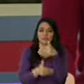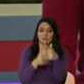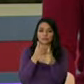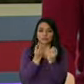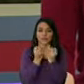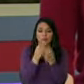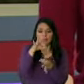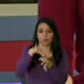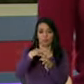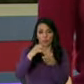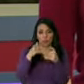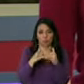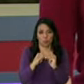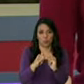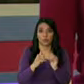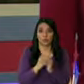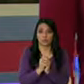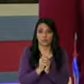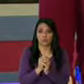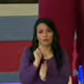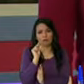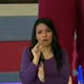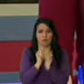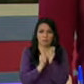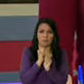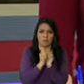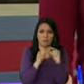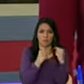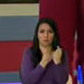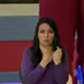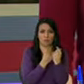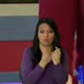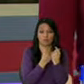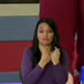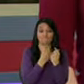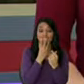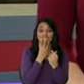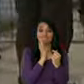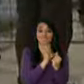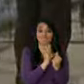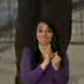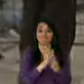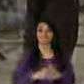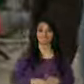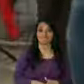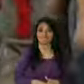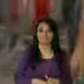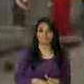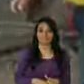escrutinio de votos. Hubo incidentes con integrantes del movimiento Fuerza Ecuador.